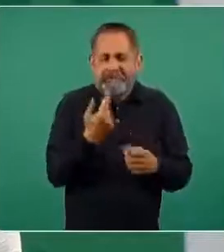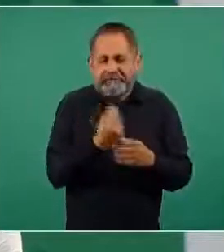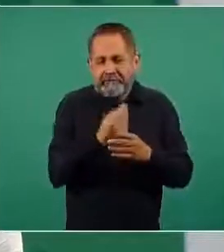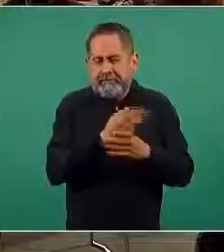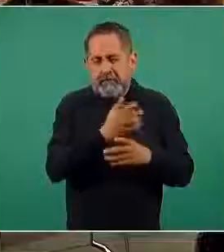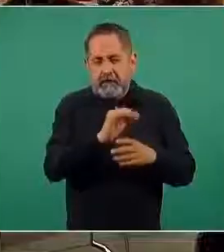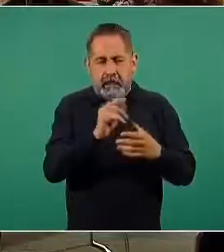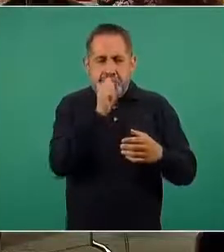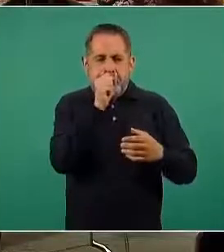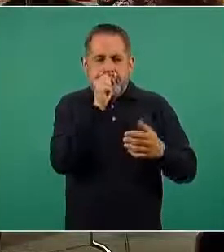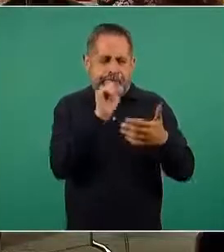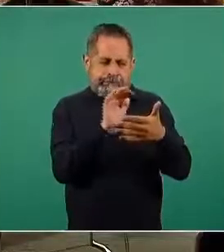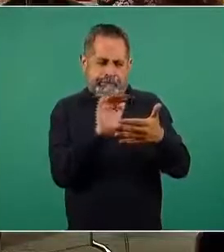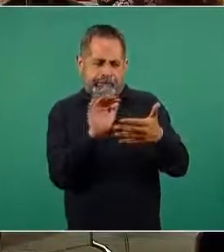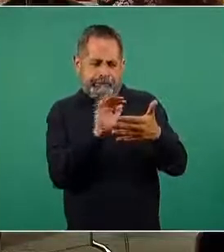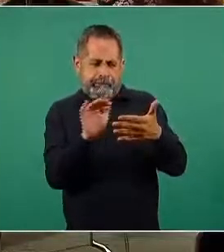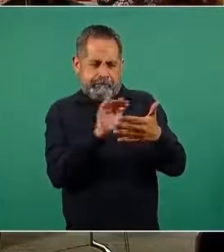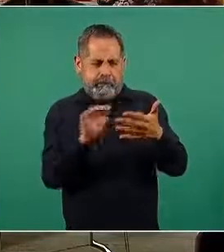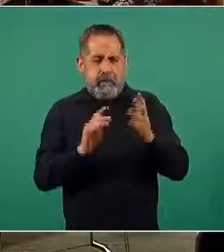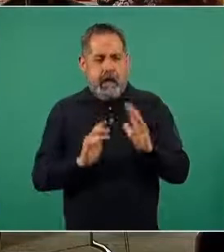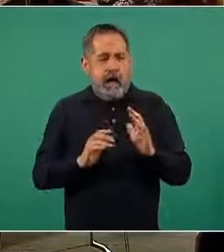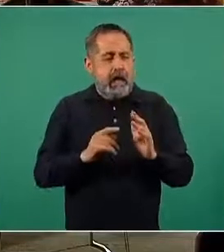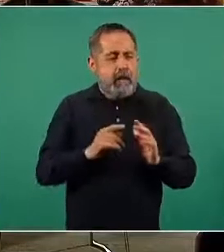que mantienen o preservan